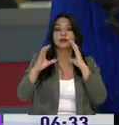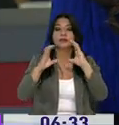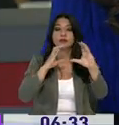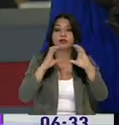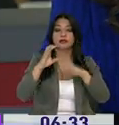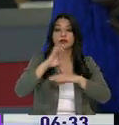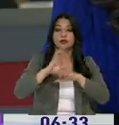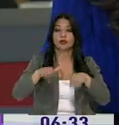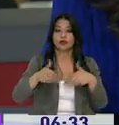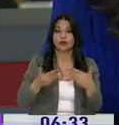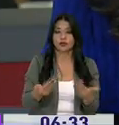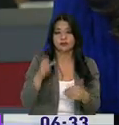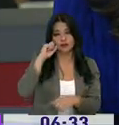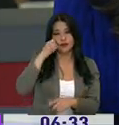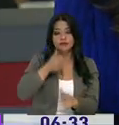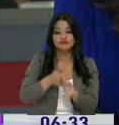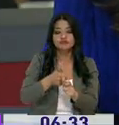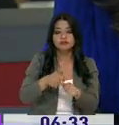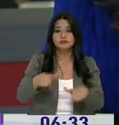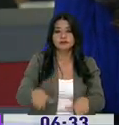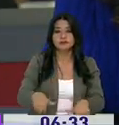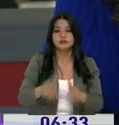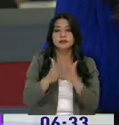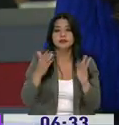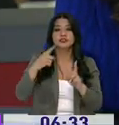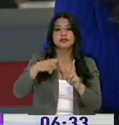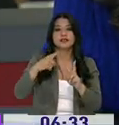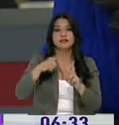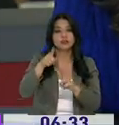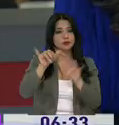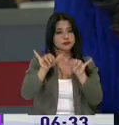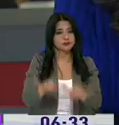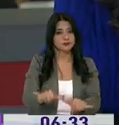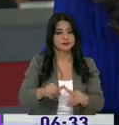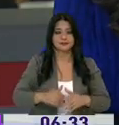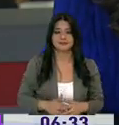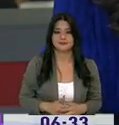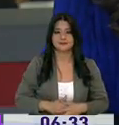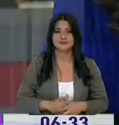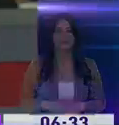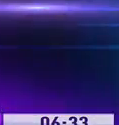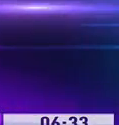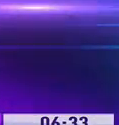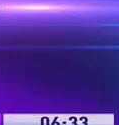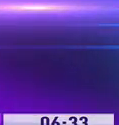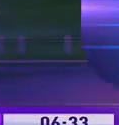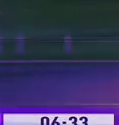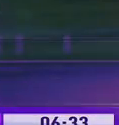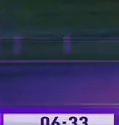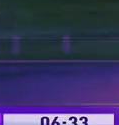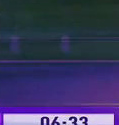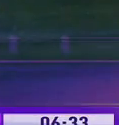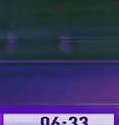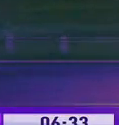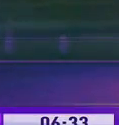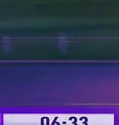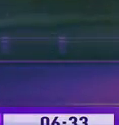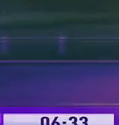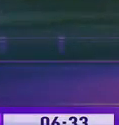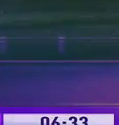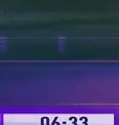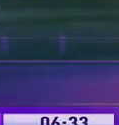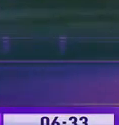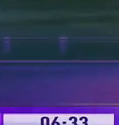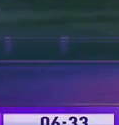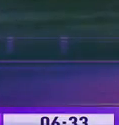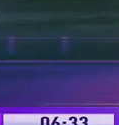país. Recuerde, la cita es en pocos momentos en El Comercio TV, así que no se despegue de nuestra señal. Vamos a retornar y contarles que debido a la presencia